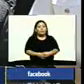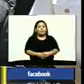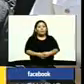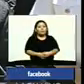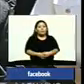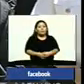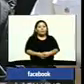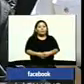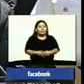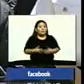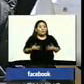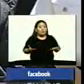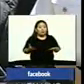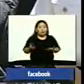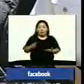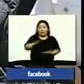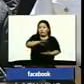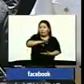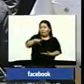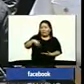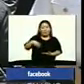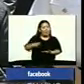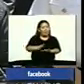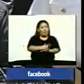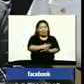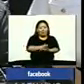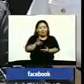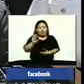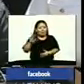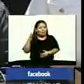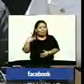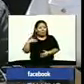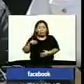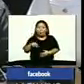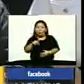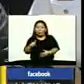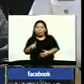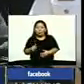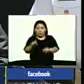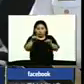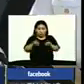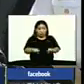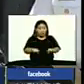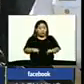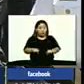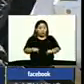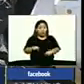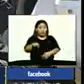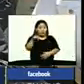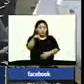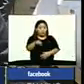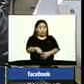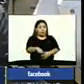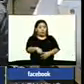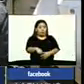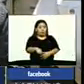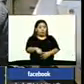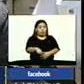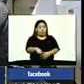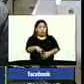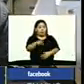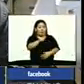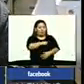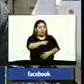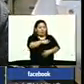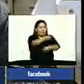Es una tragedia que ninguna familia debe de estar viviendo. Hoy por hoy, nuestras unidades se encuentran